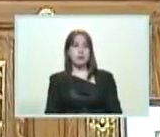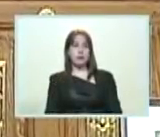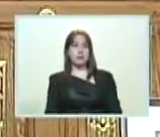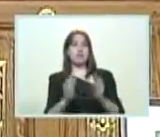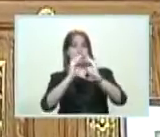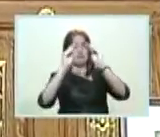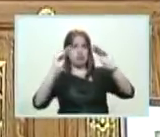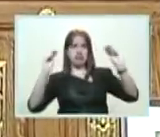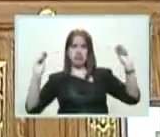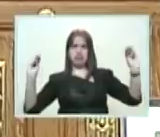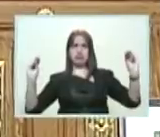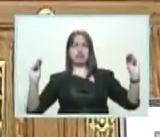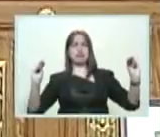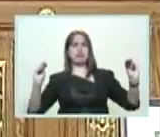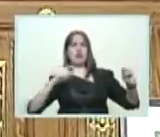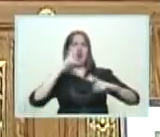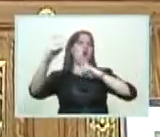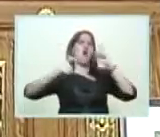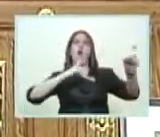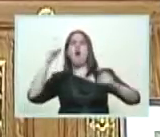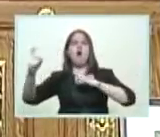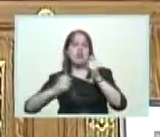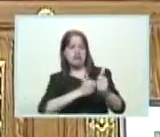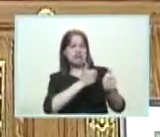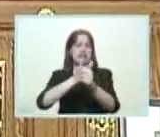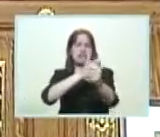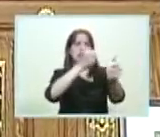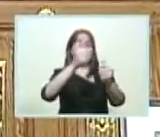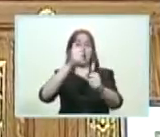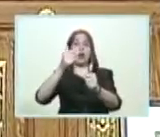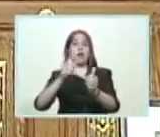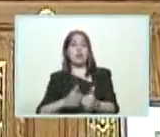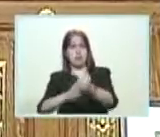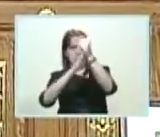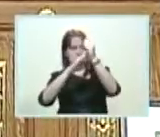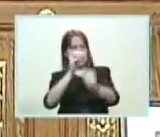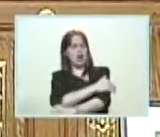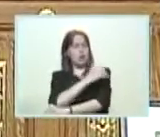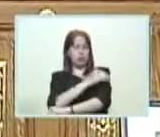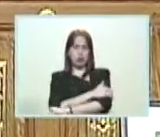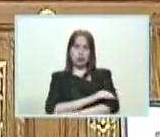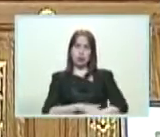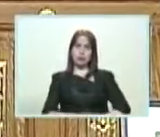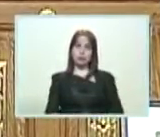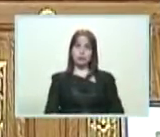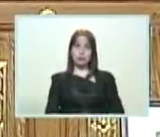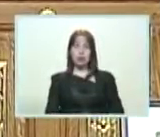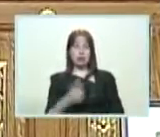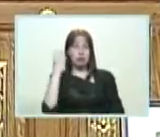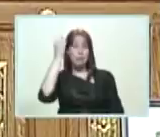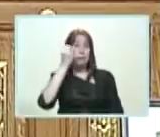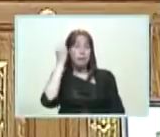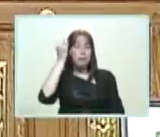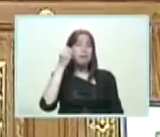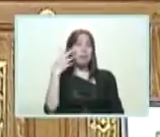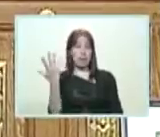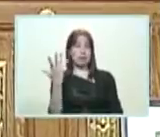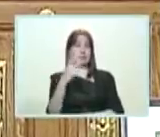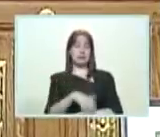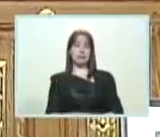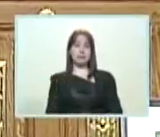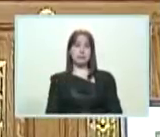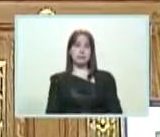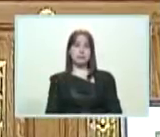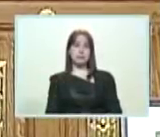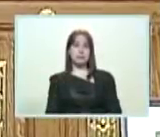hubiéramos sembrado el odio y la persecución contra los dirigentes políticos de la oposición? ¿Ustedes se imaginan? Yo voy a hacer un ejercicio.